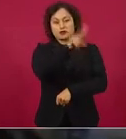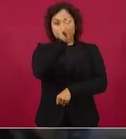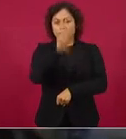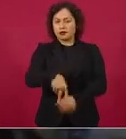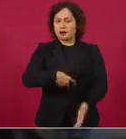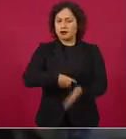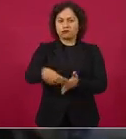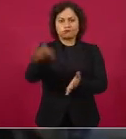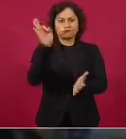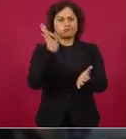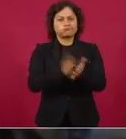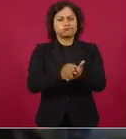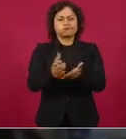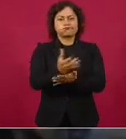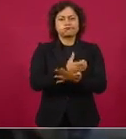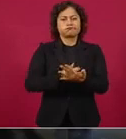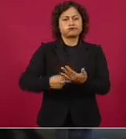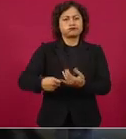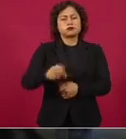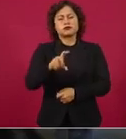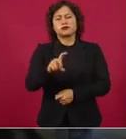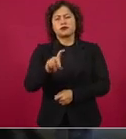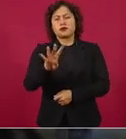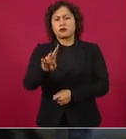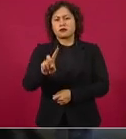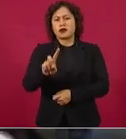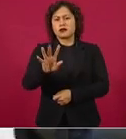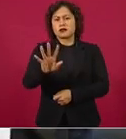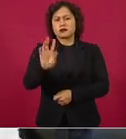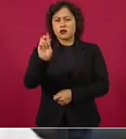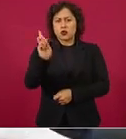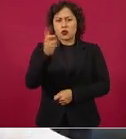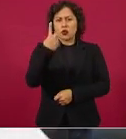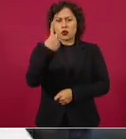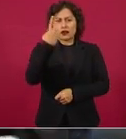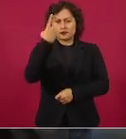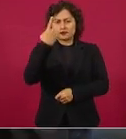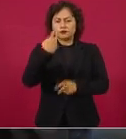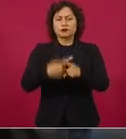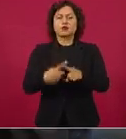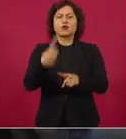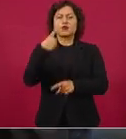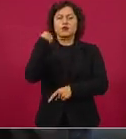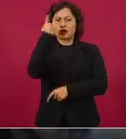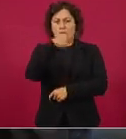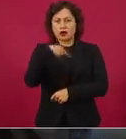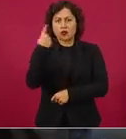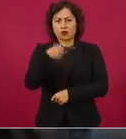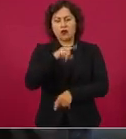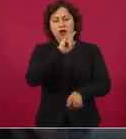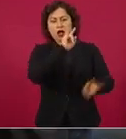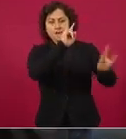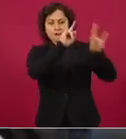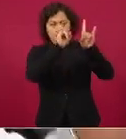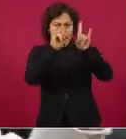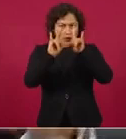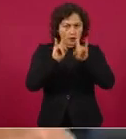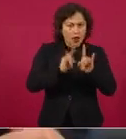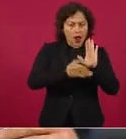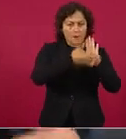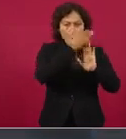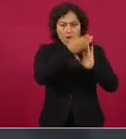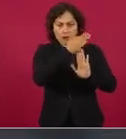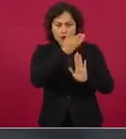un ingreso de unos 34 o 35 dólares por hora por colocar azulejo, tal como le conocemos, pero que al